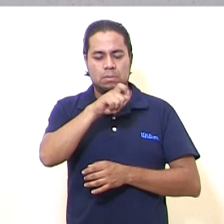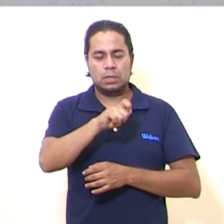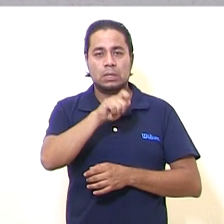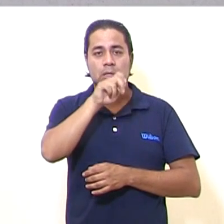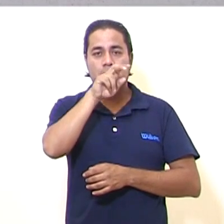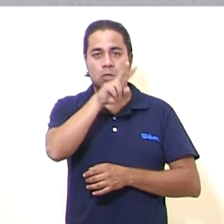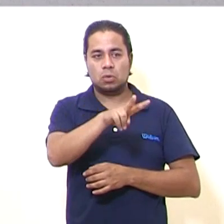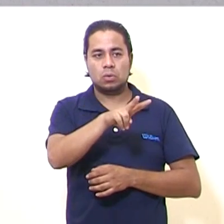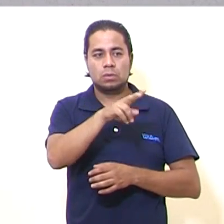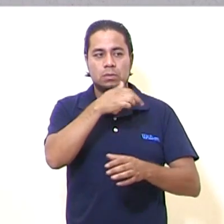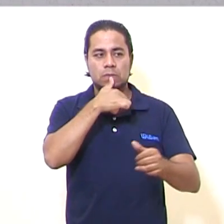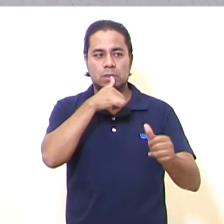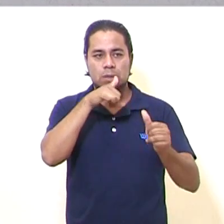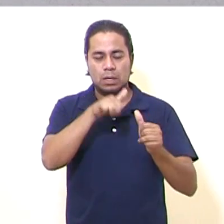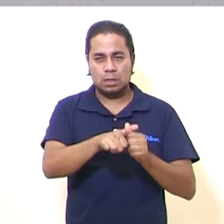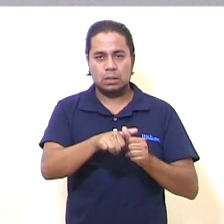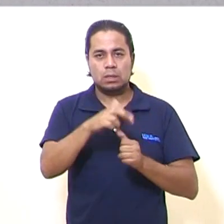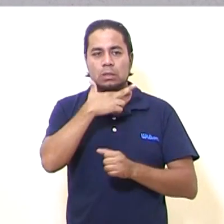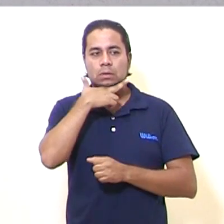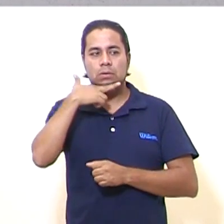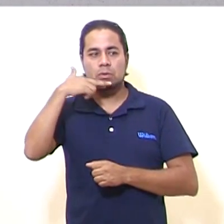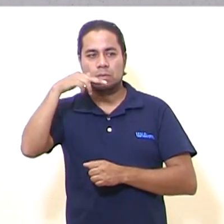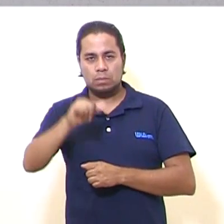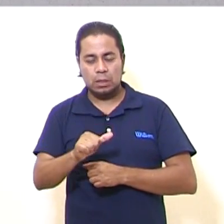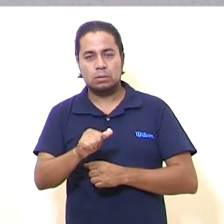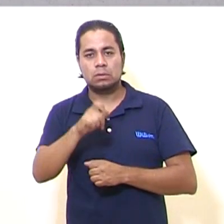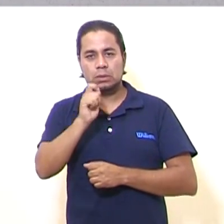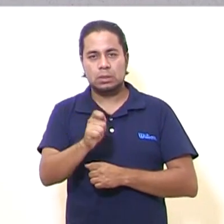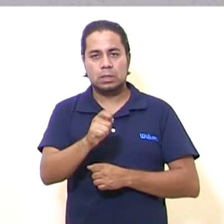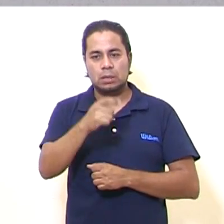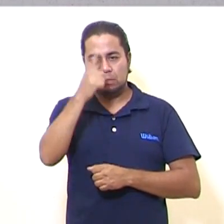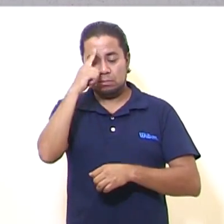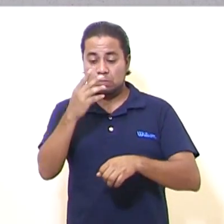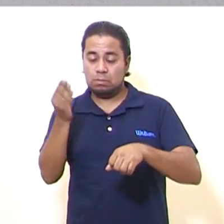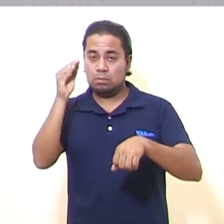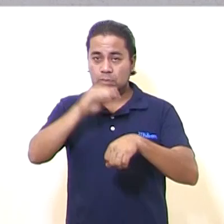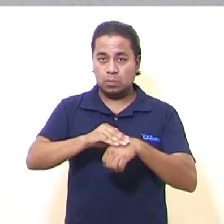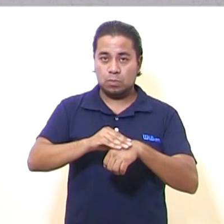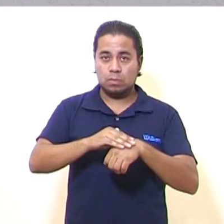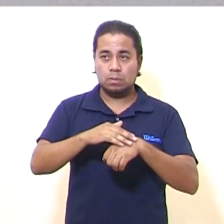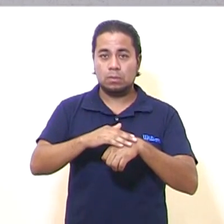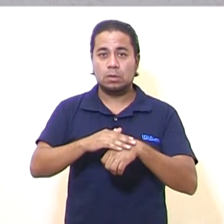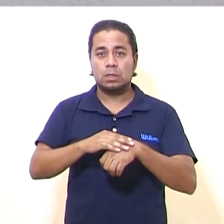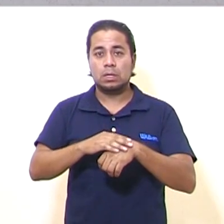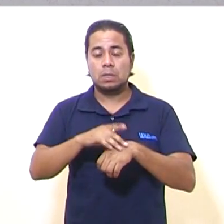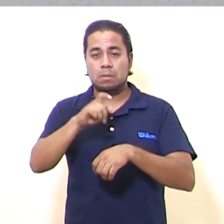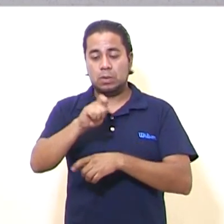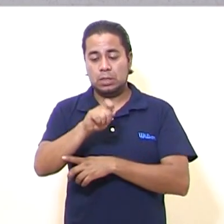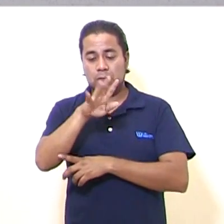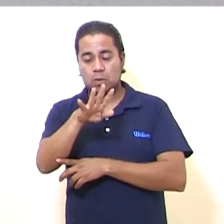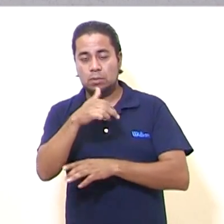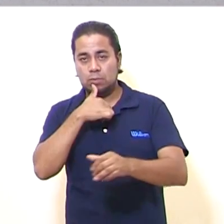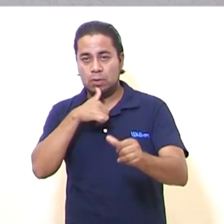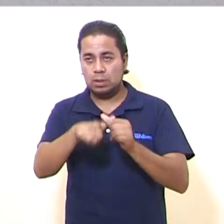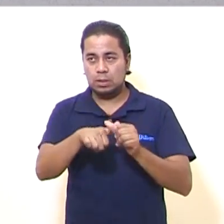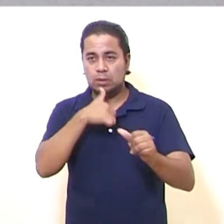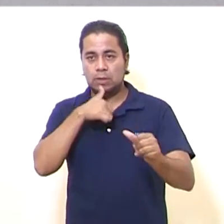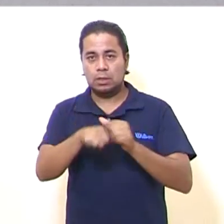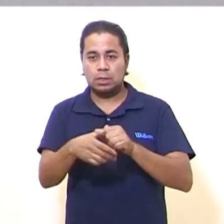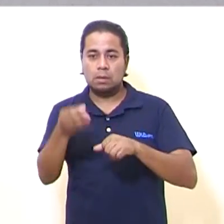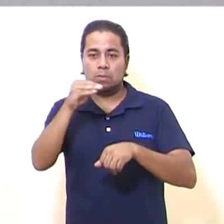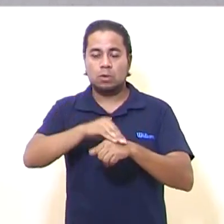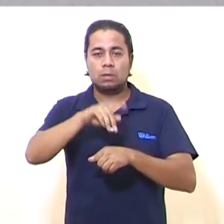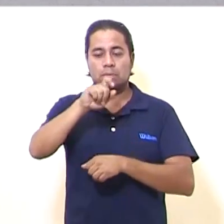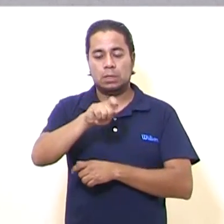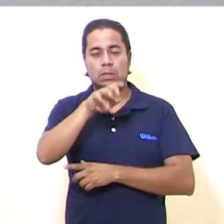los romanos hacen el sistema a 24. Ponen 24 letras en el